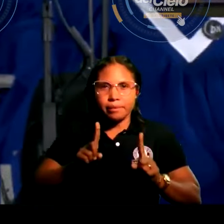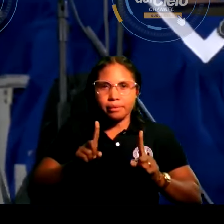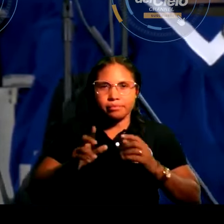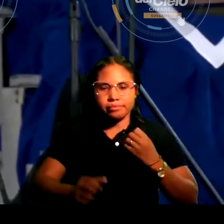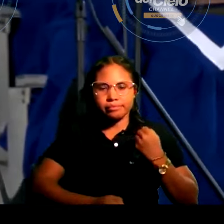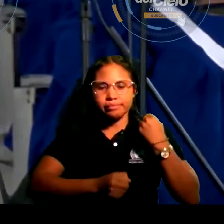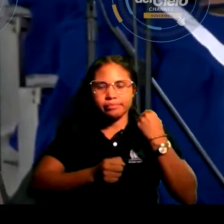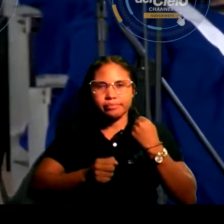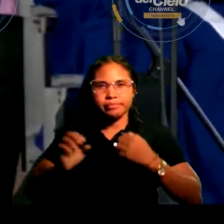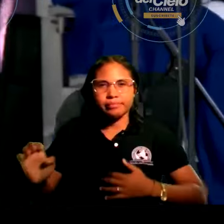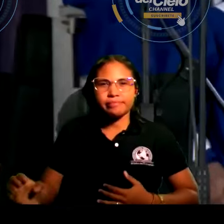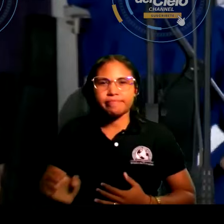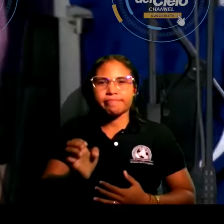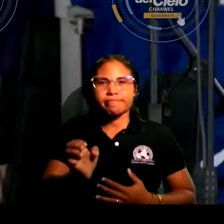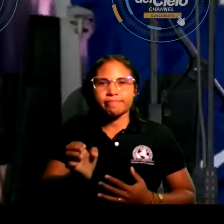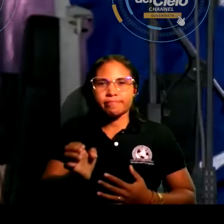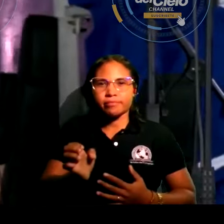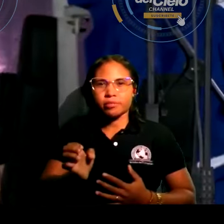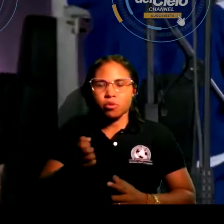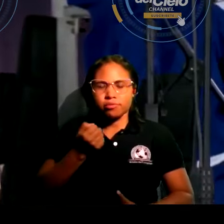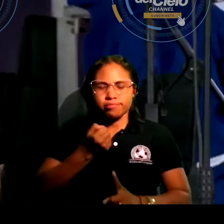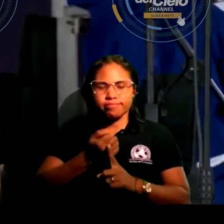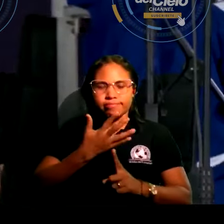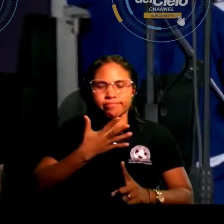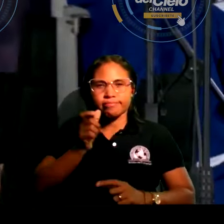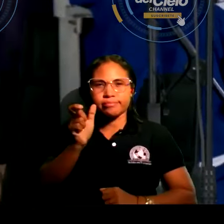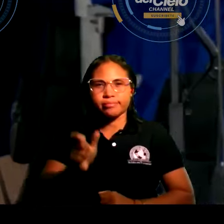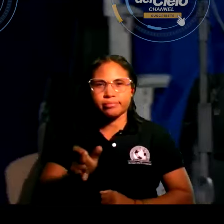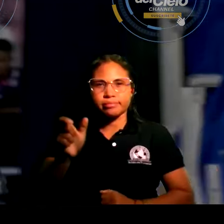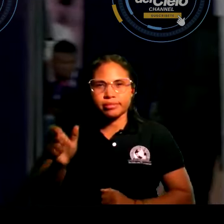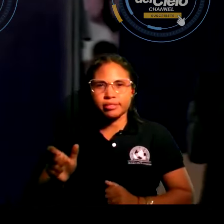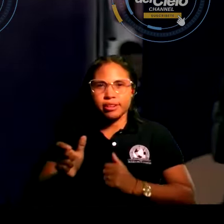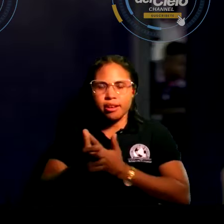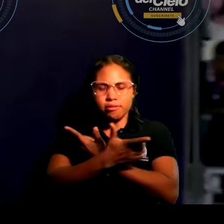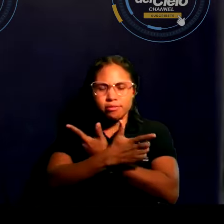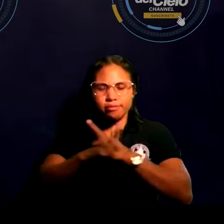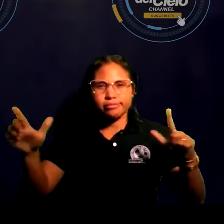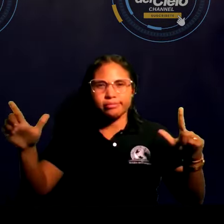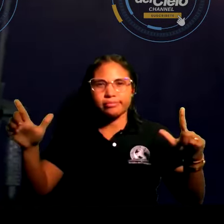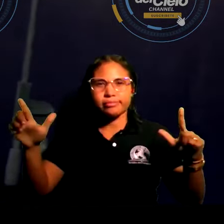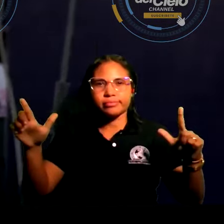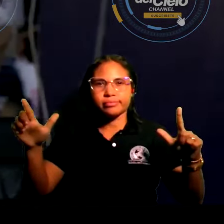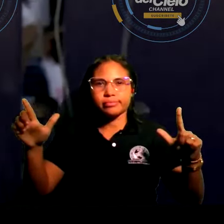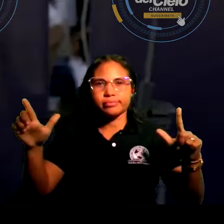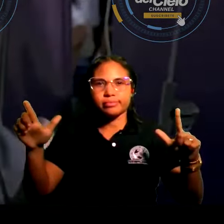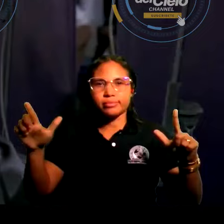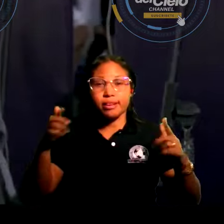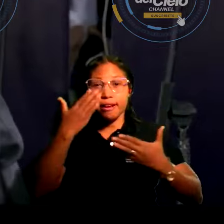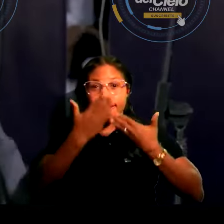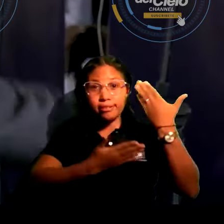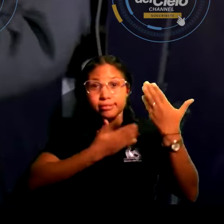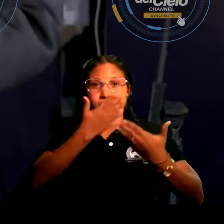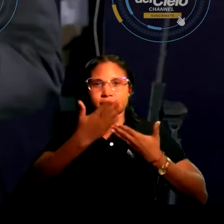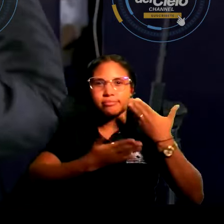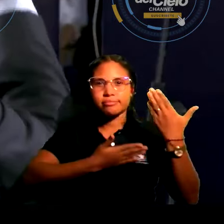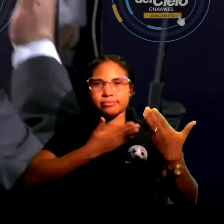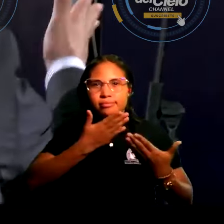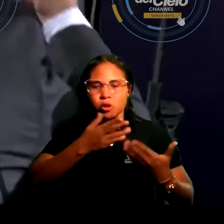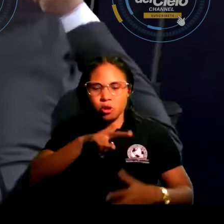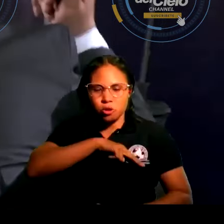evangelio, cuando llega a la vida de la persona, lo libra. Mire, los que estamos aquí